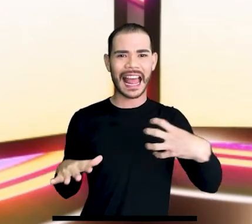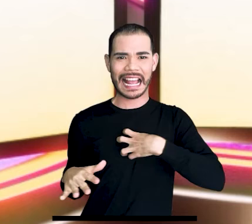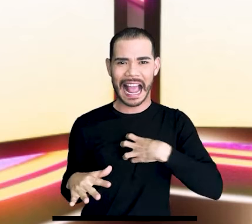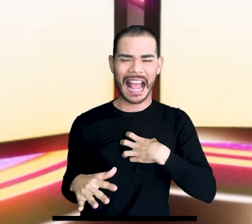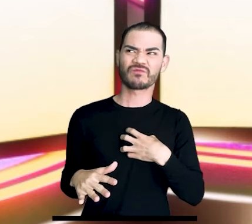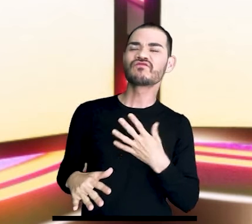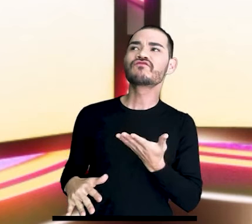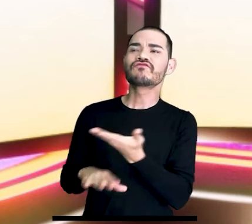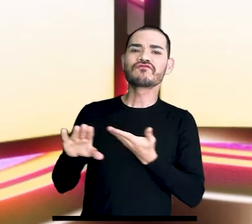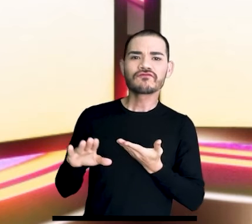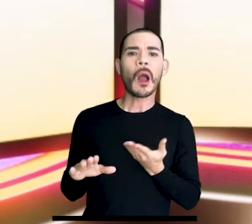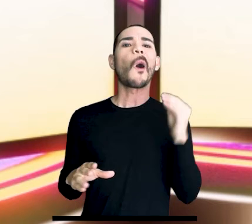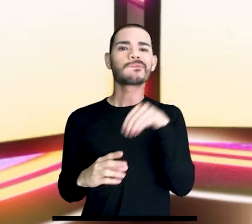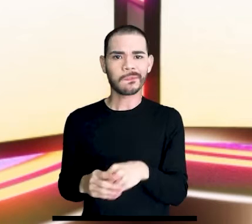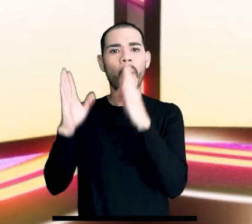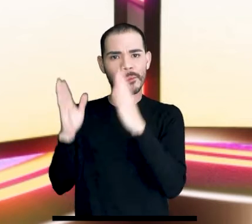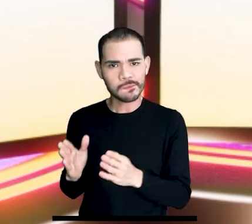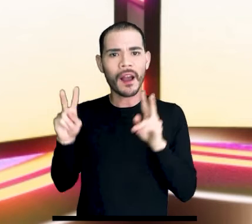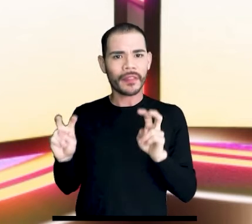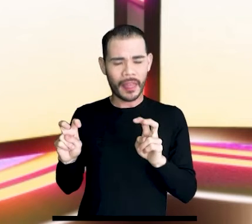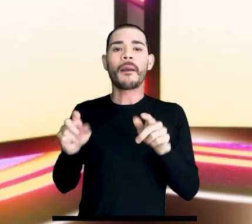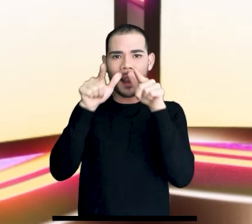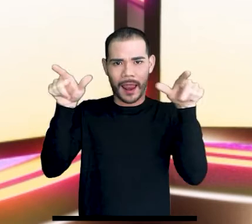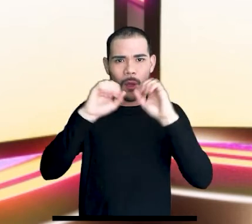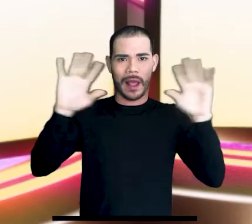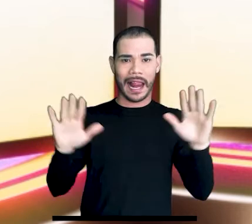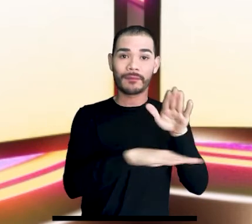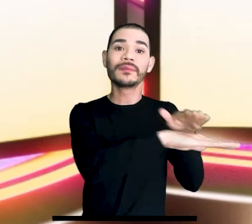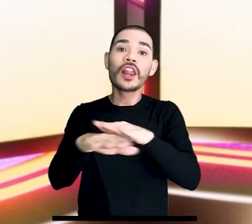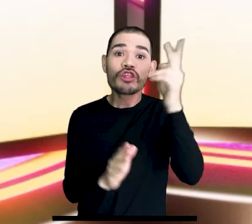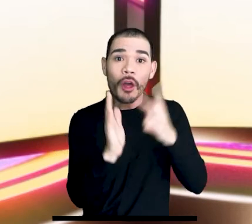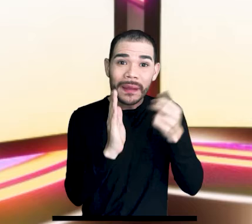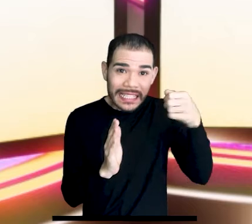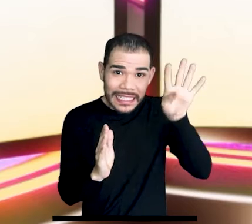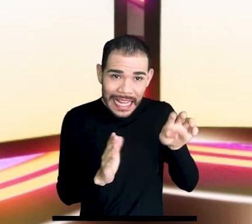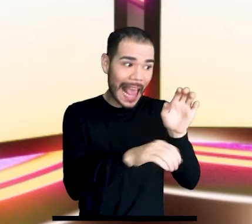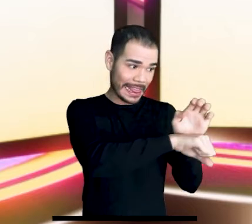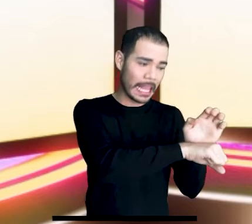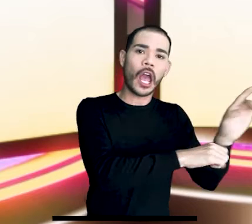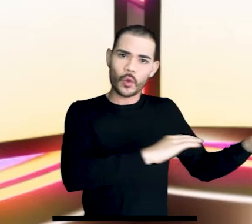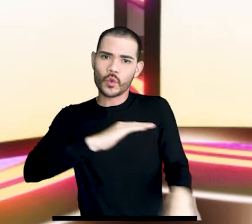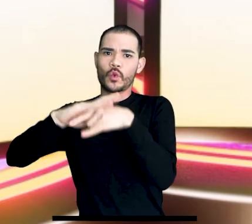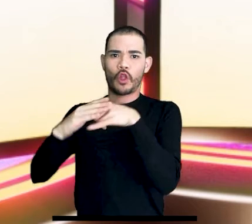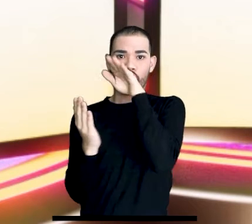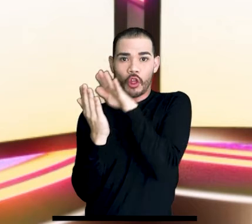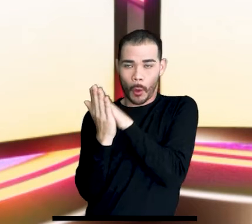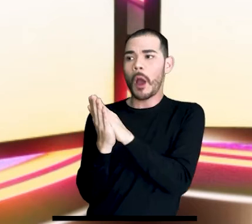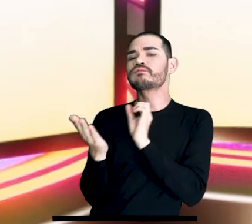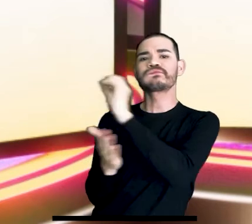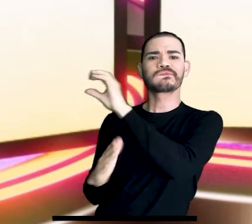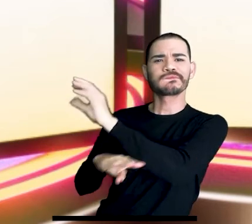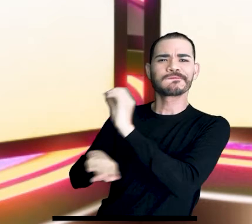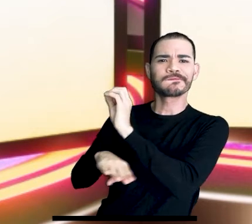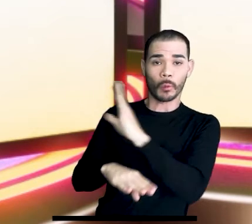nuestra página de la red de quejas y reclamos tenemos un módulo de lenguaje claro. Desde el 2019, las entidades suben a